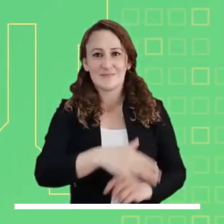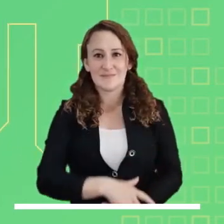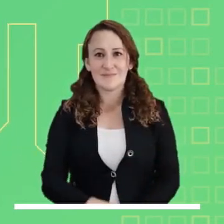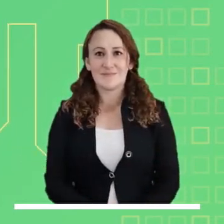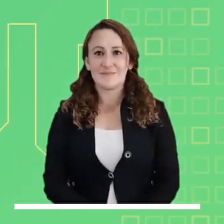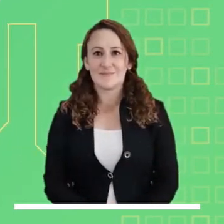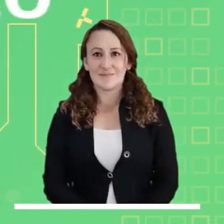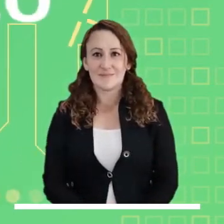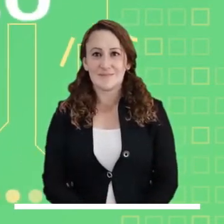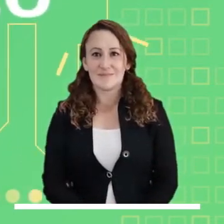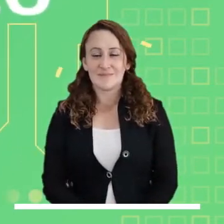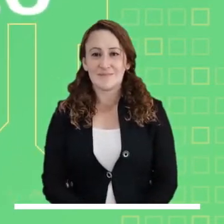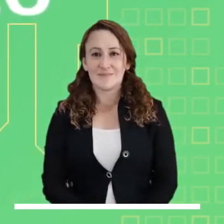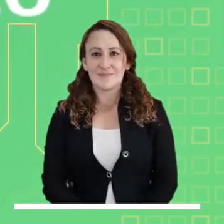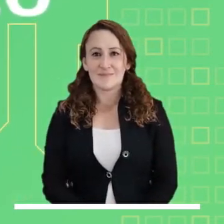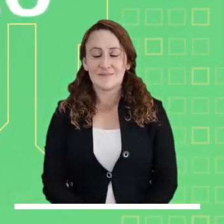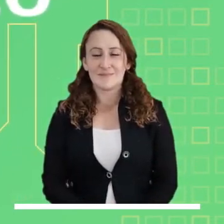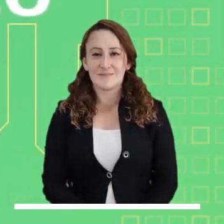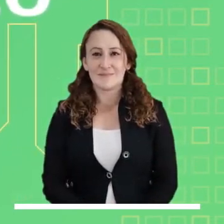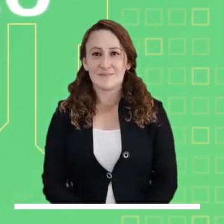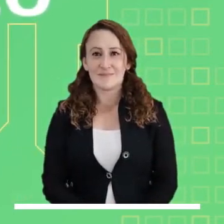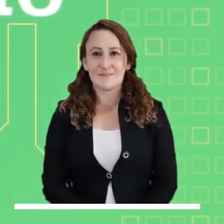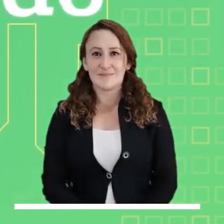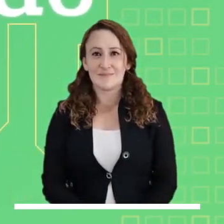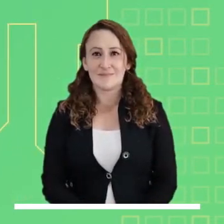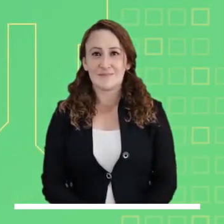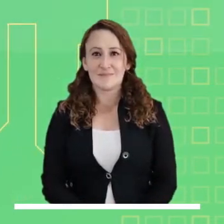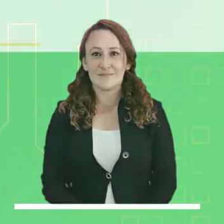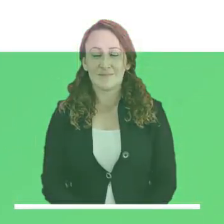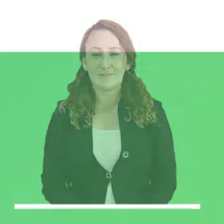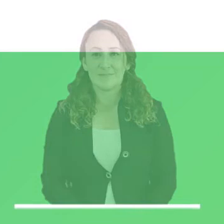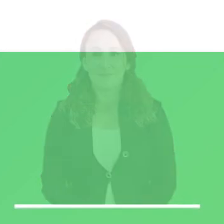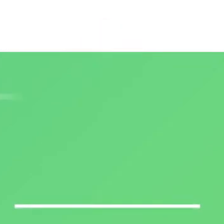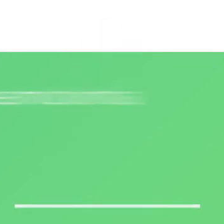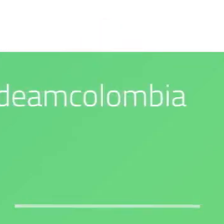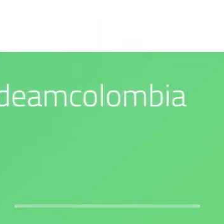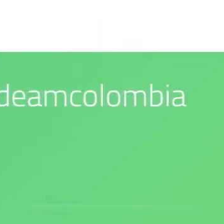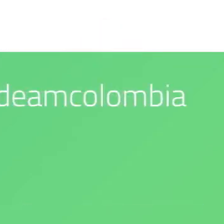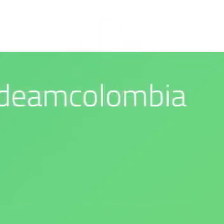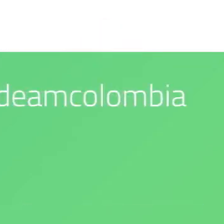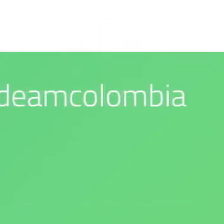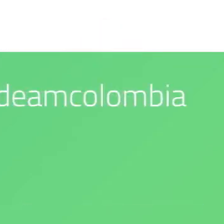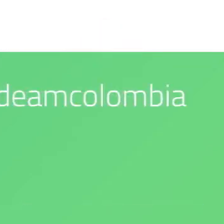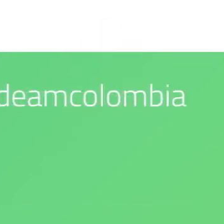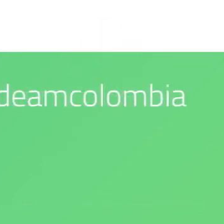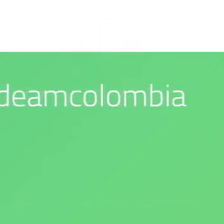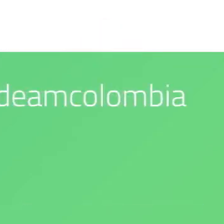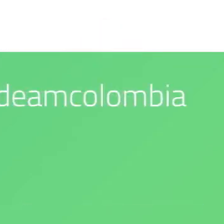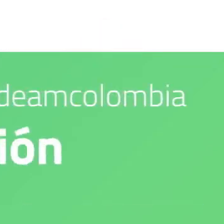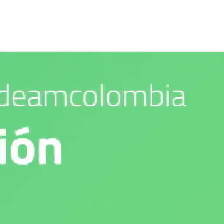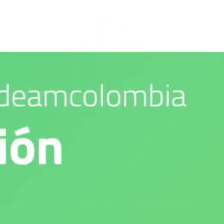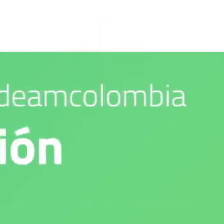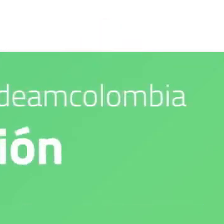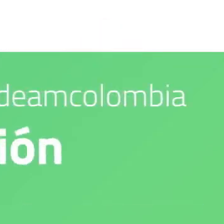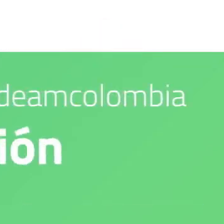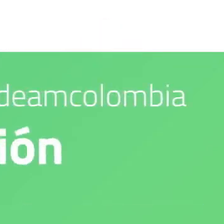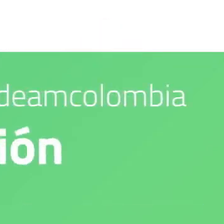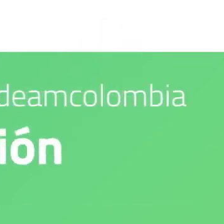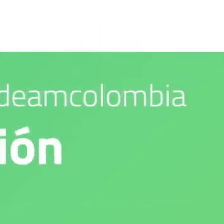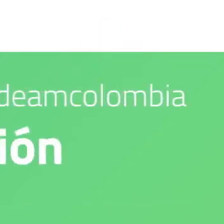Pacífico. Los esperamos en nuestras redes sociales. Nuestro compromiso es con el medio ambiente.